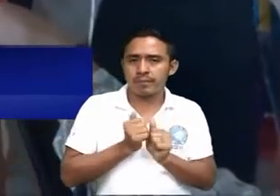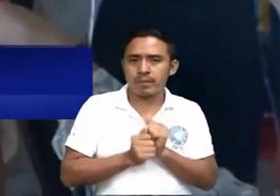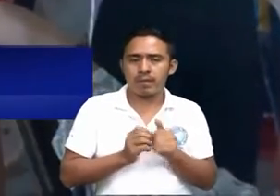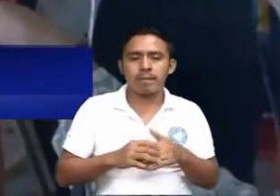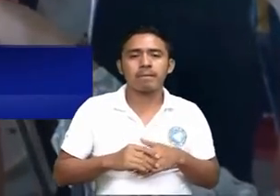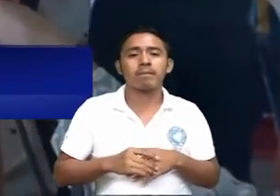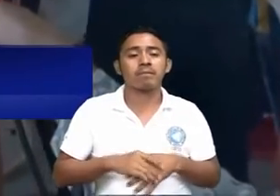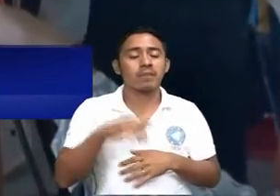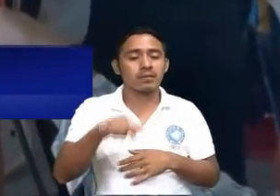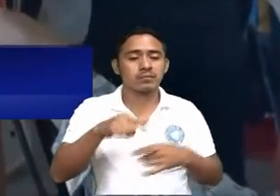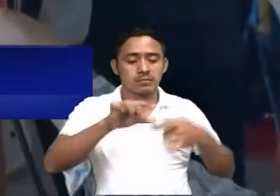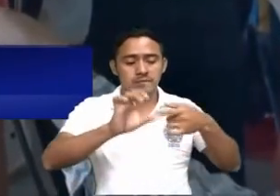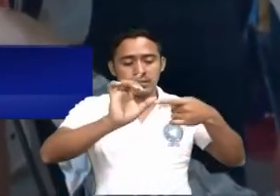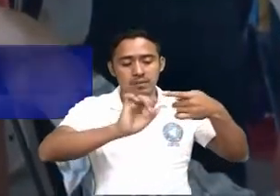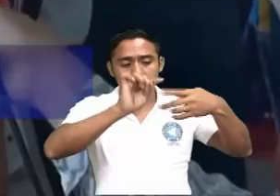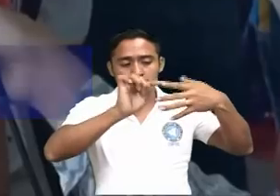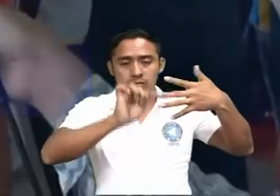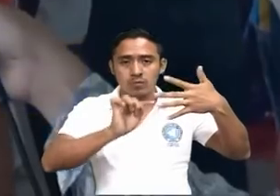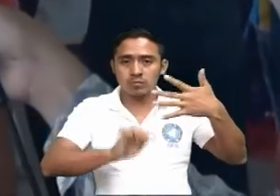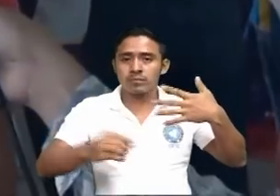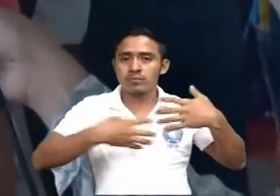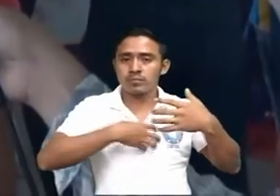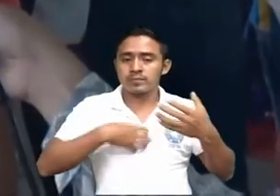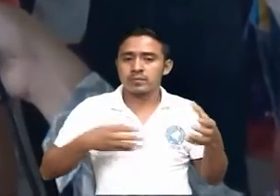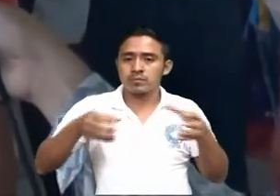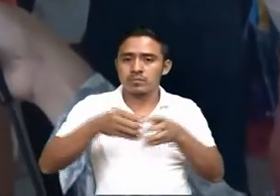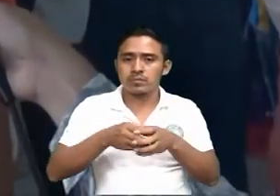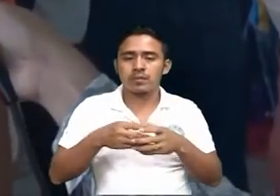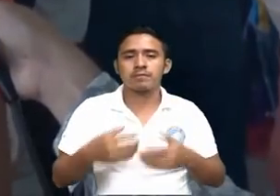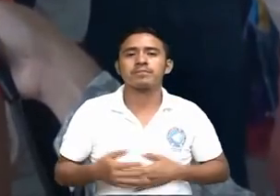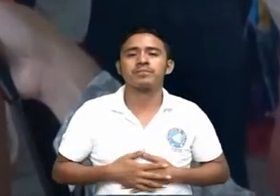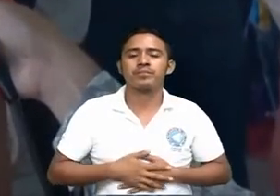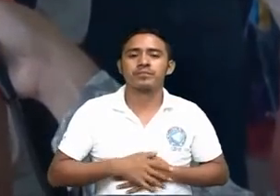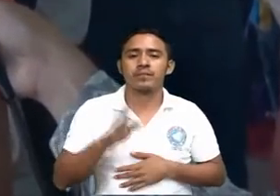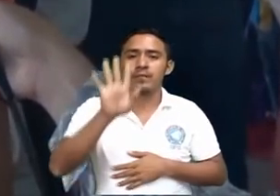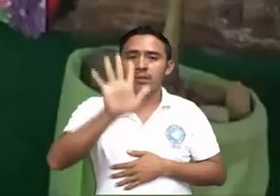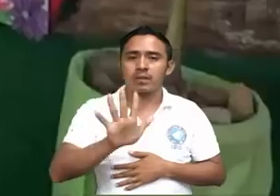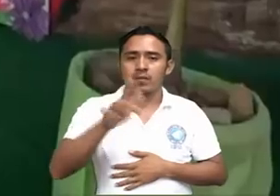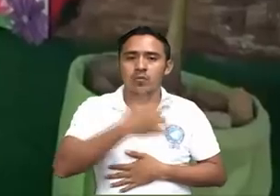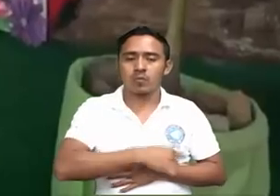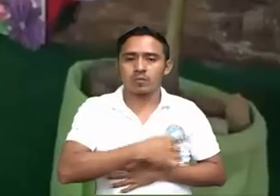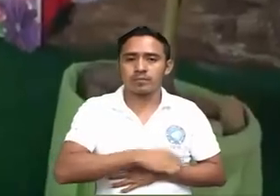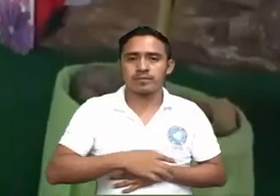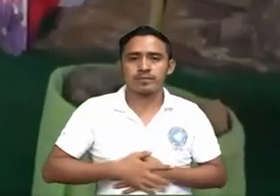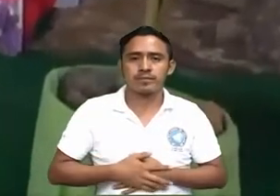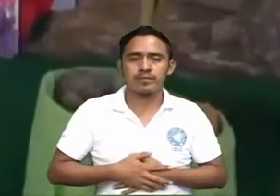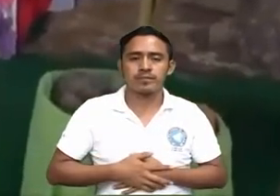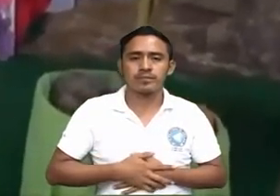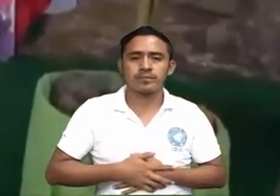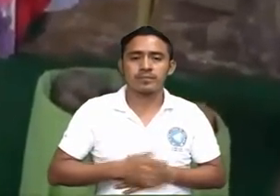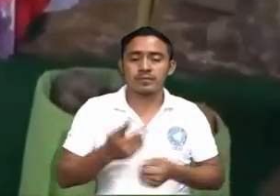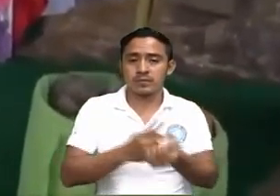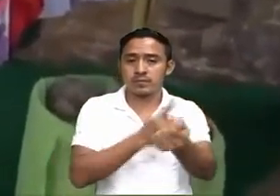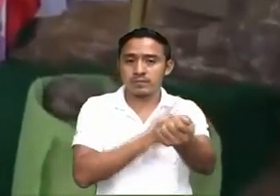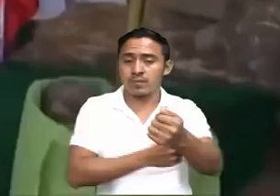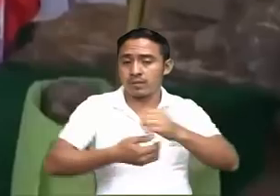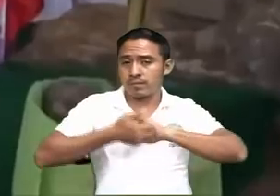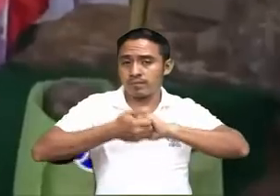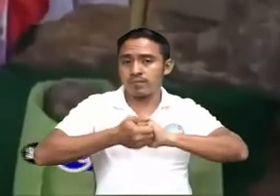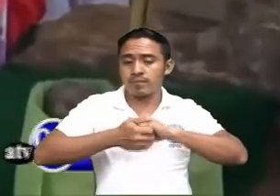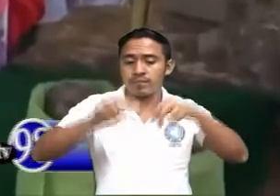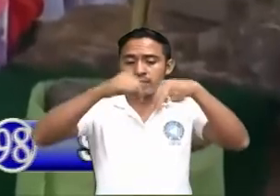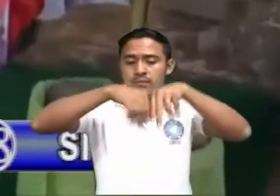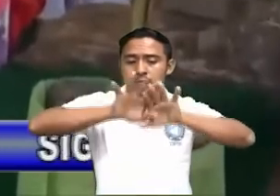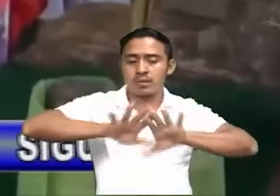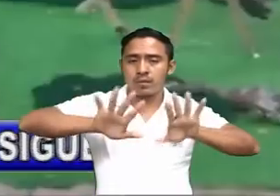que se presentan en cada una de sus comunidades. Nos acompañan 5 escuelas. A través de proyectos amigables con la